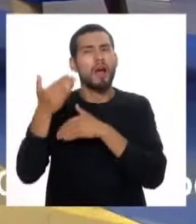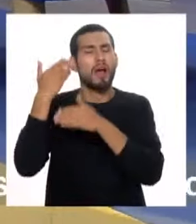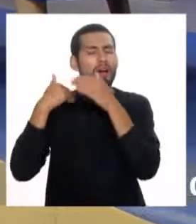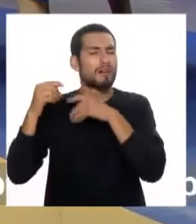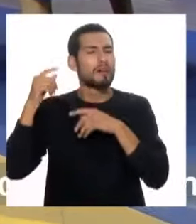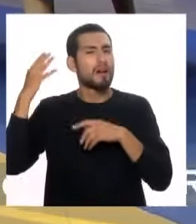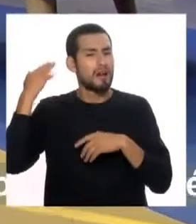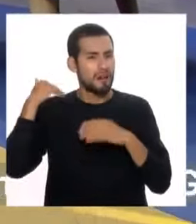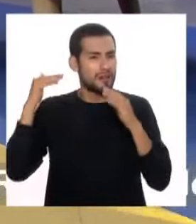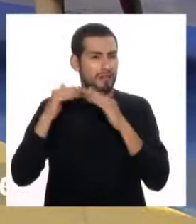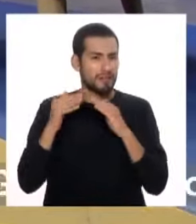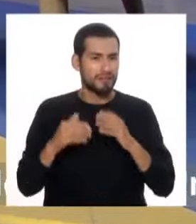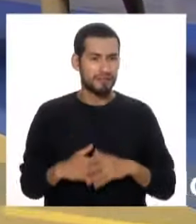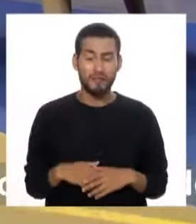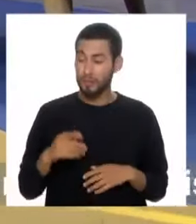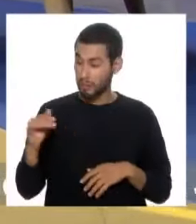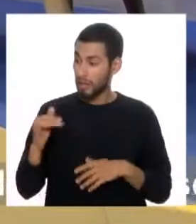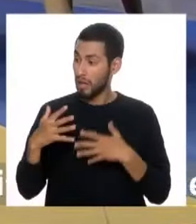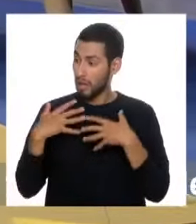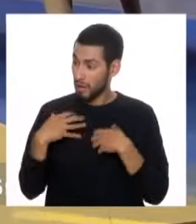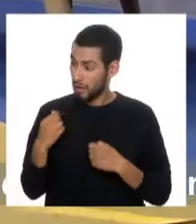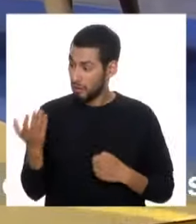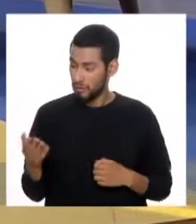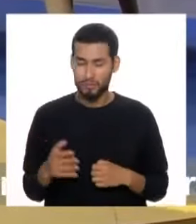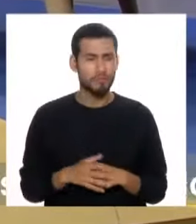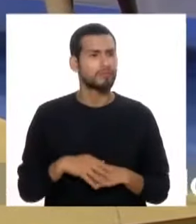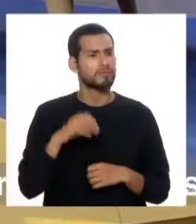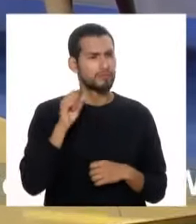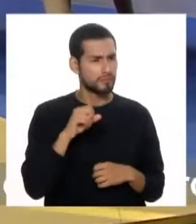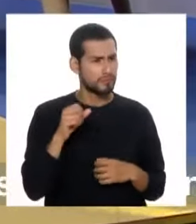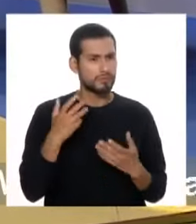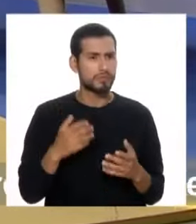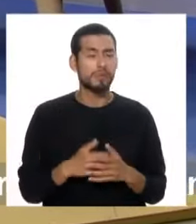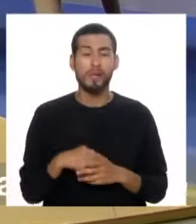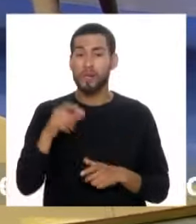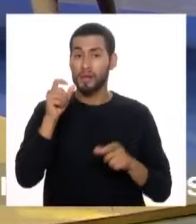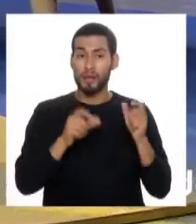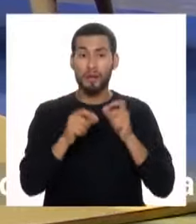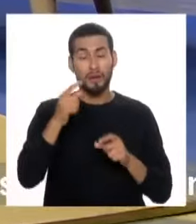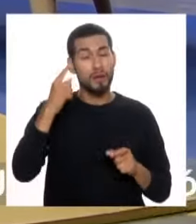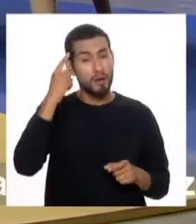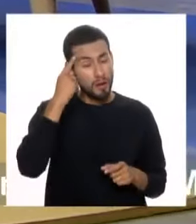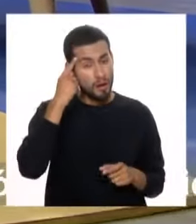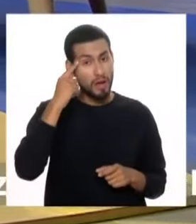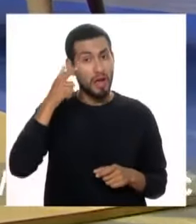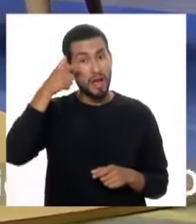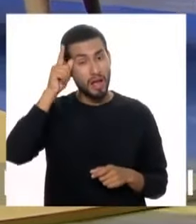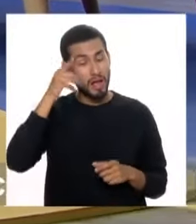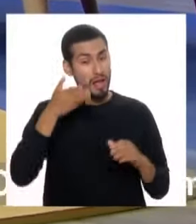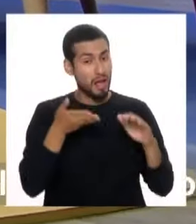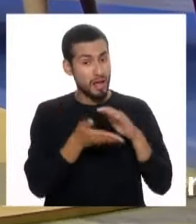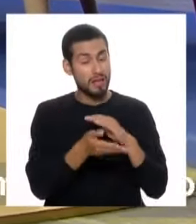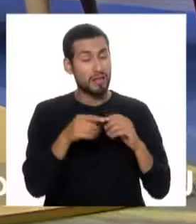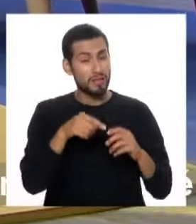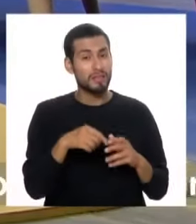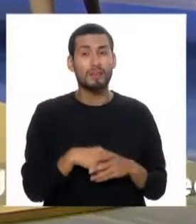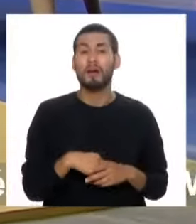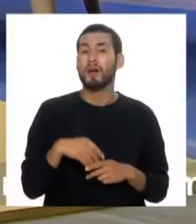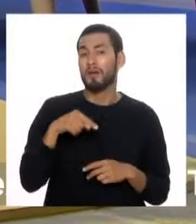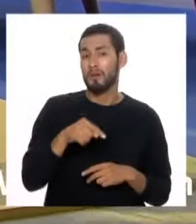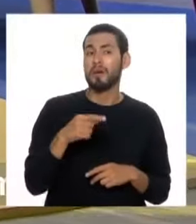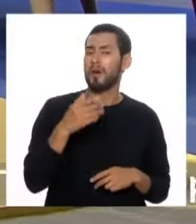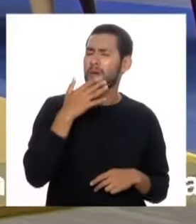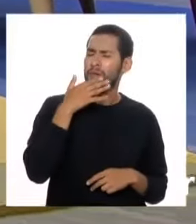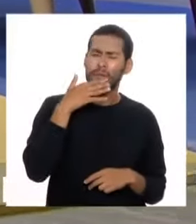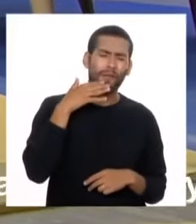se hacía en casa. Y además ahora saludable, Nati. Totalmente. Mira, la gente piensa que la leche asada es una de las cosas